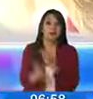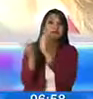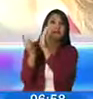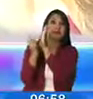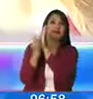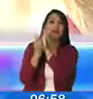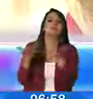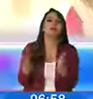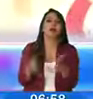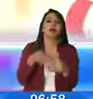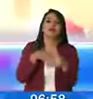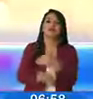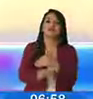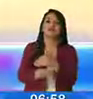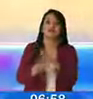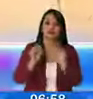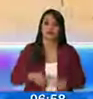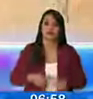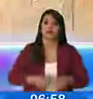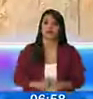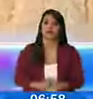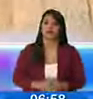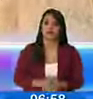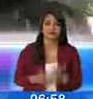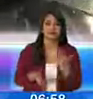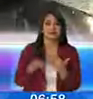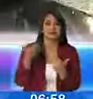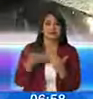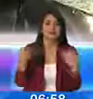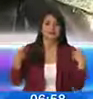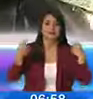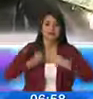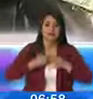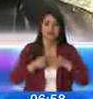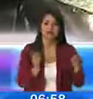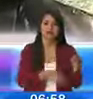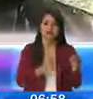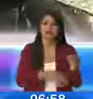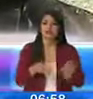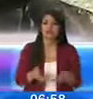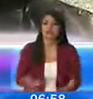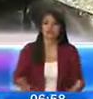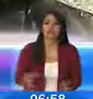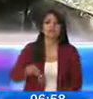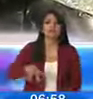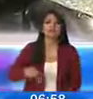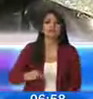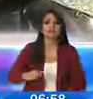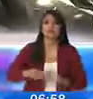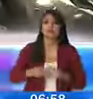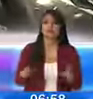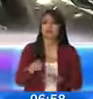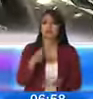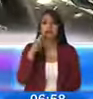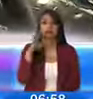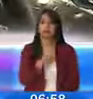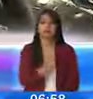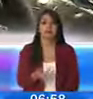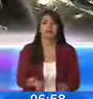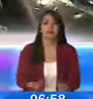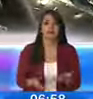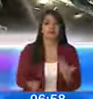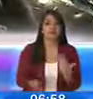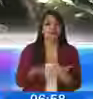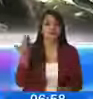cancelada. Aparentemente aprovechaban el bloqueo para salir con ropa, bisutería y otros objetos sin ser detectadas, es